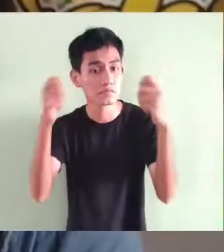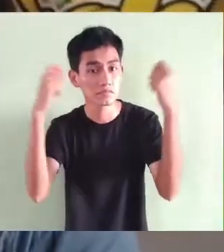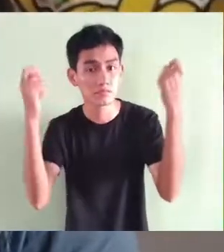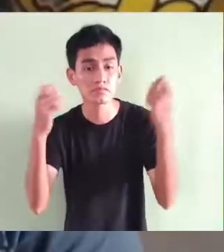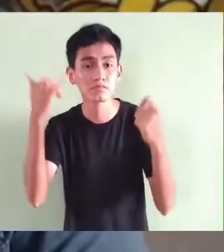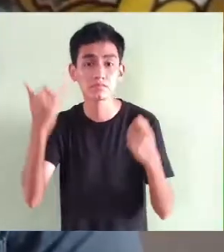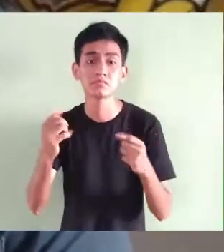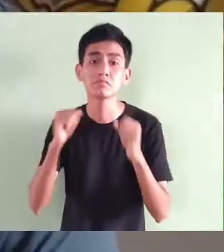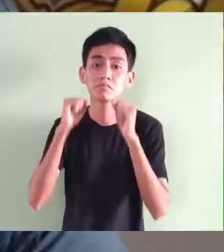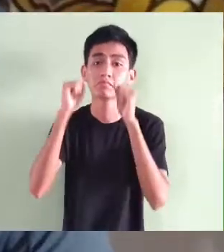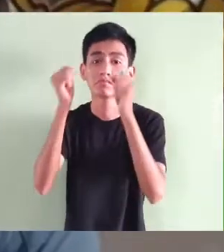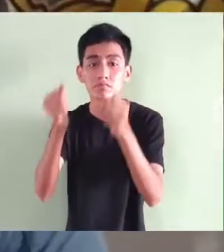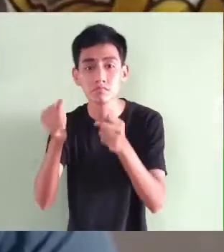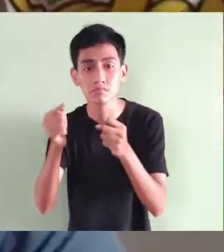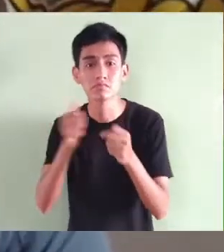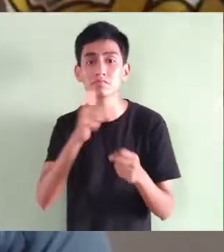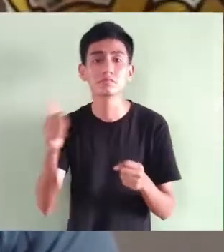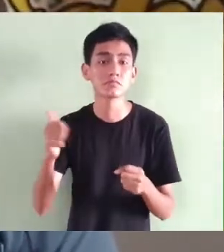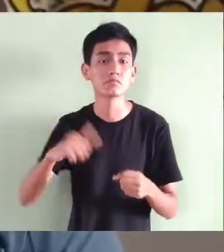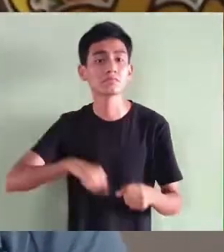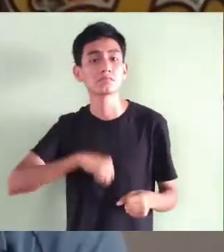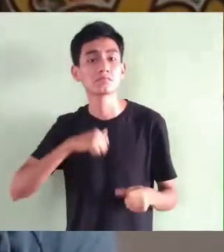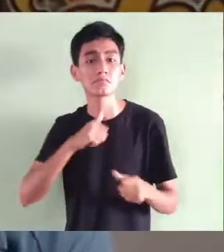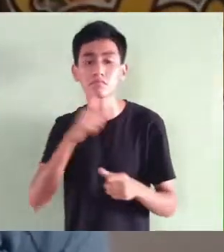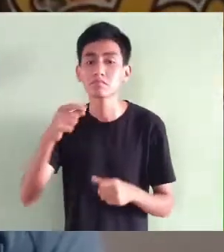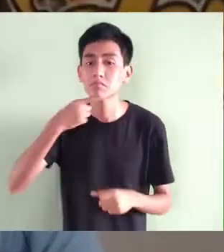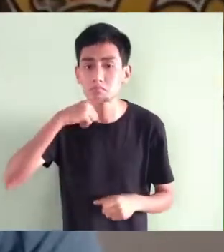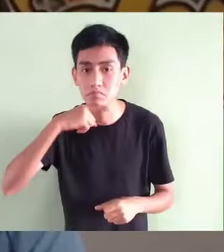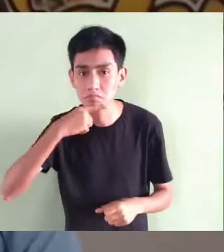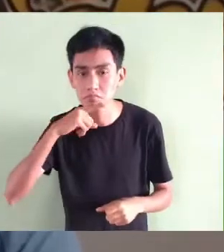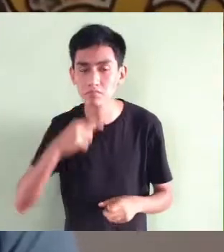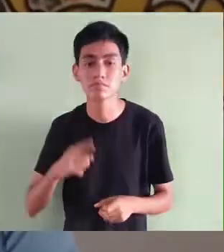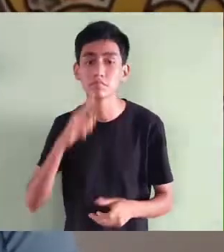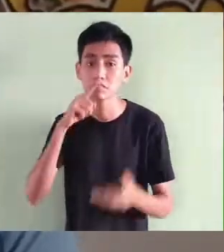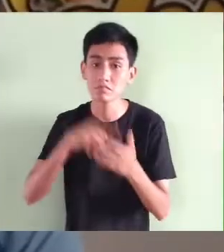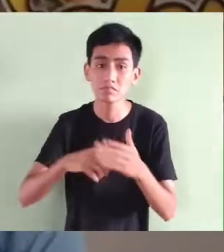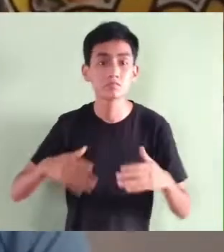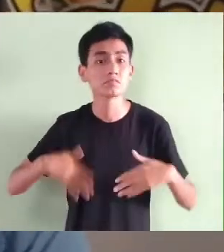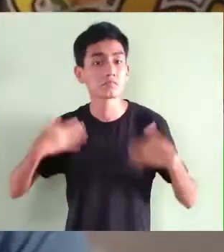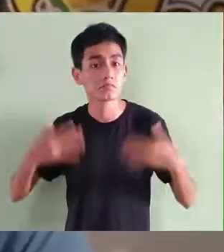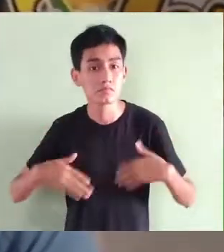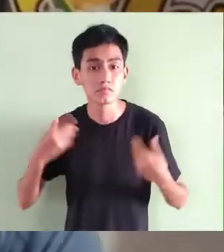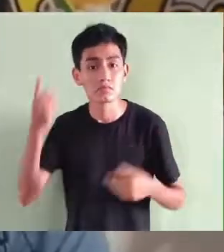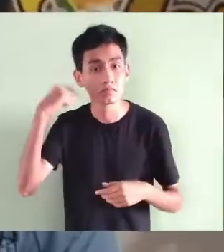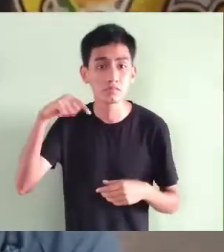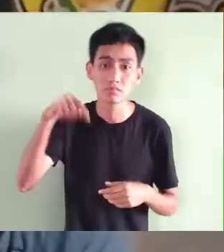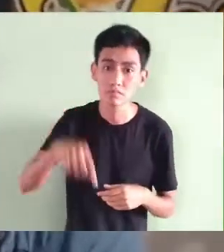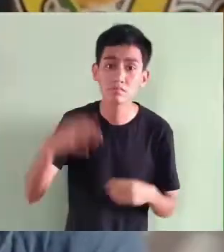y sintiéndonos orgullosas de lo que somos. Estoy muy contenta de la acogida, siempre con las precauciones del